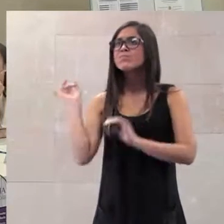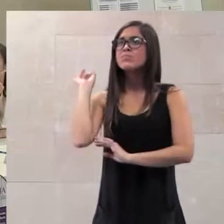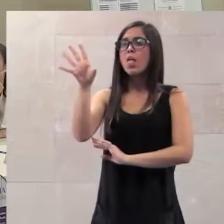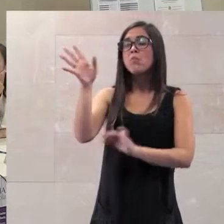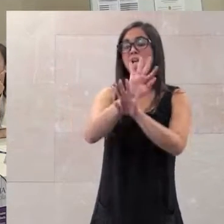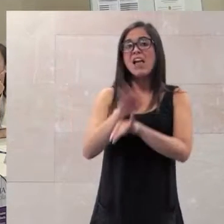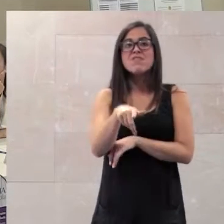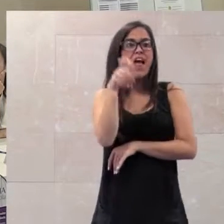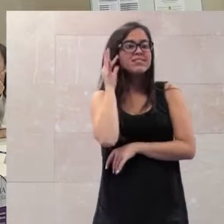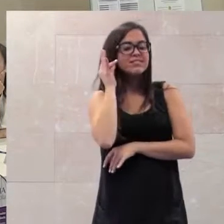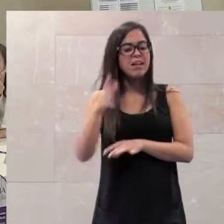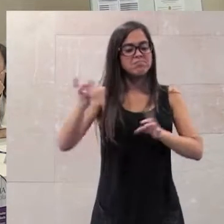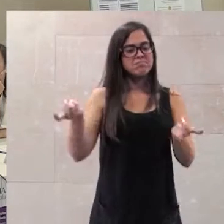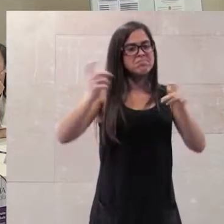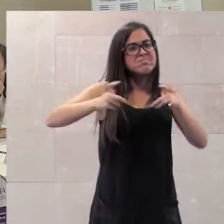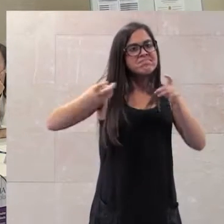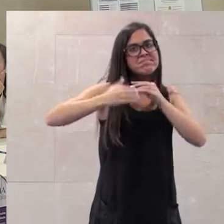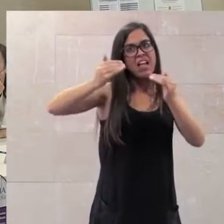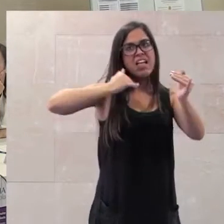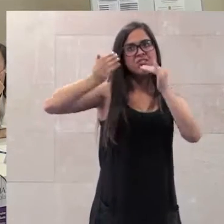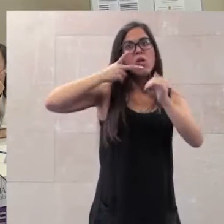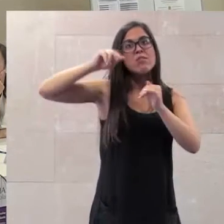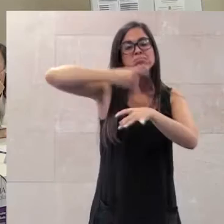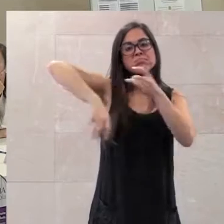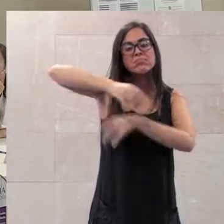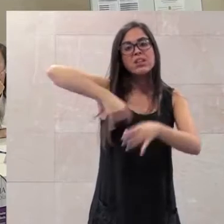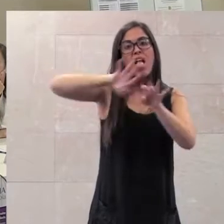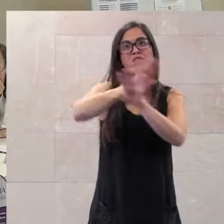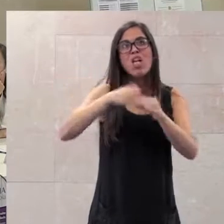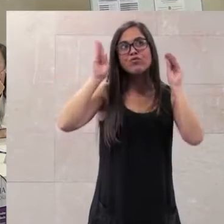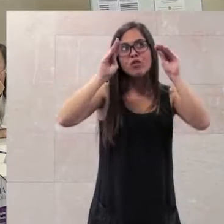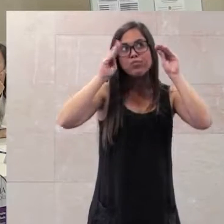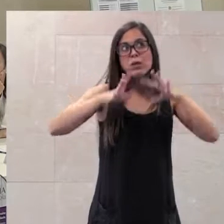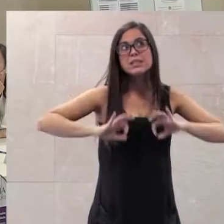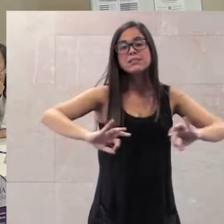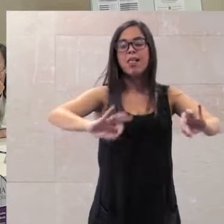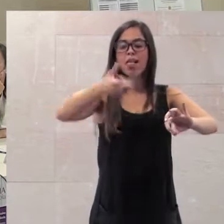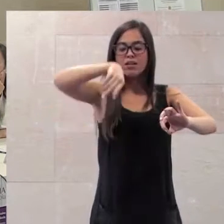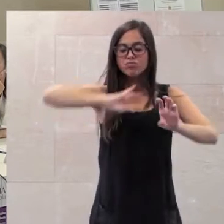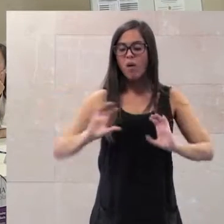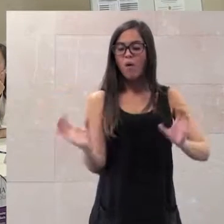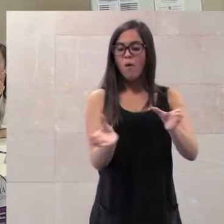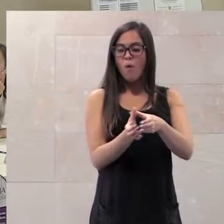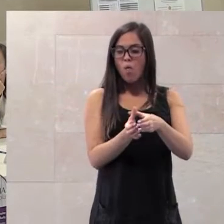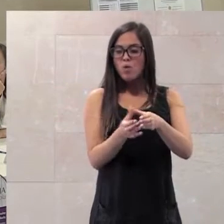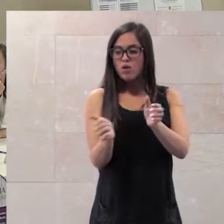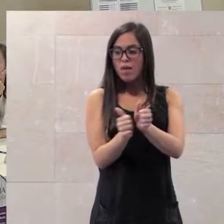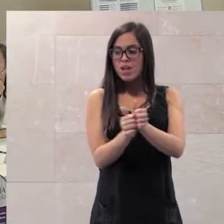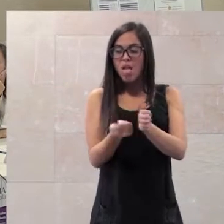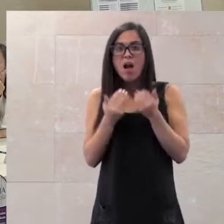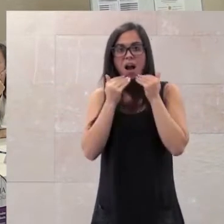encuentran, se conocen y con un apoyo de una formadora especializada, pues encuentran un espacio donde seguir avanzando, donde convertir esa